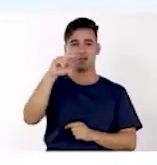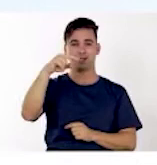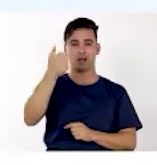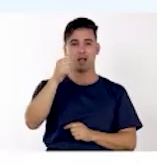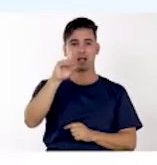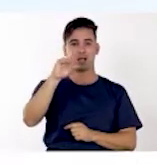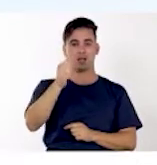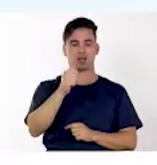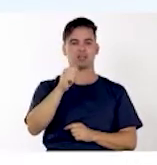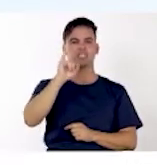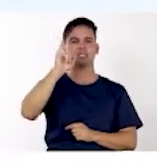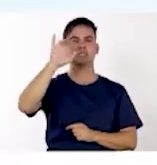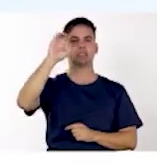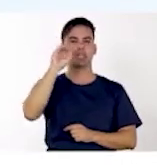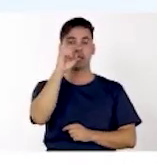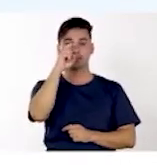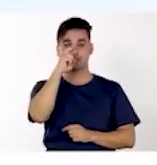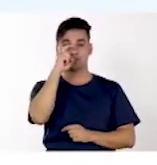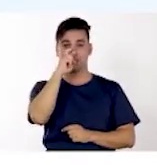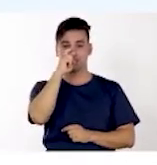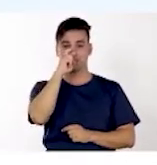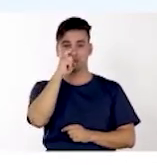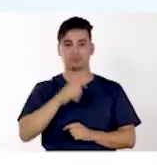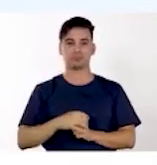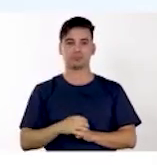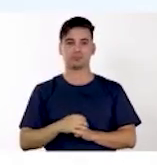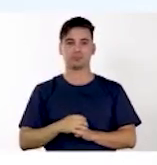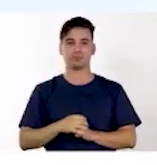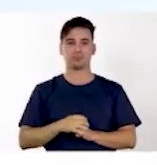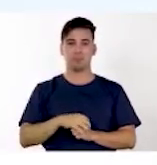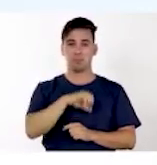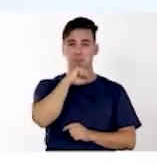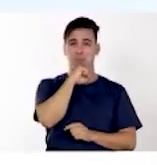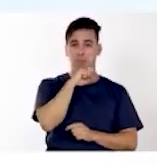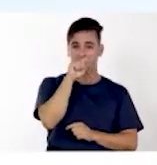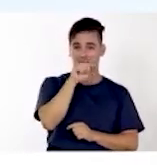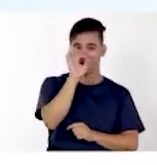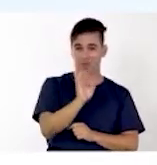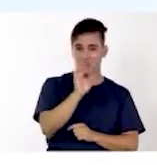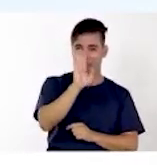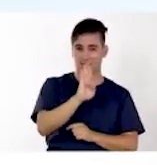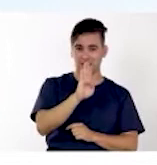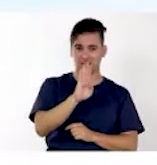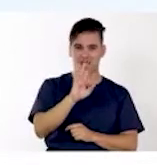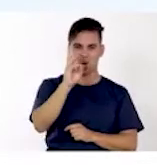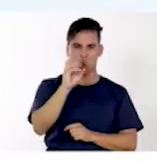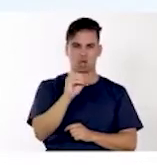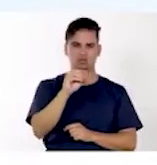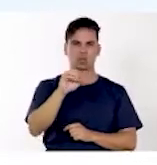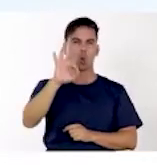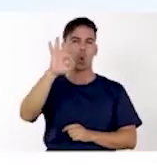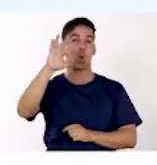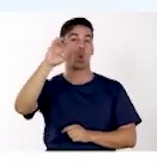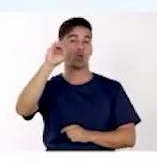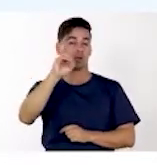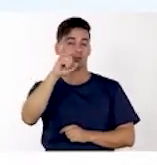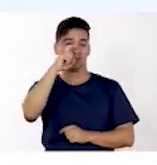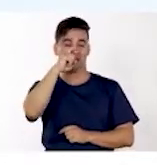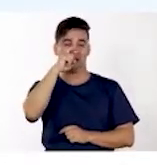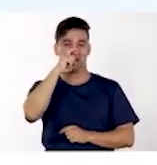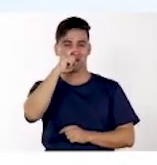fundamental, madre de Bernarda con 80 años. Ella tiene